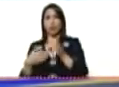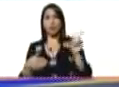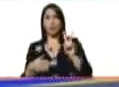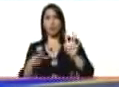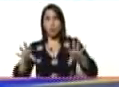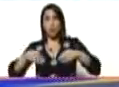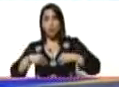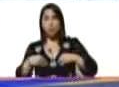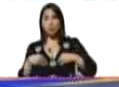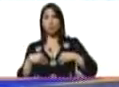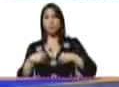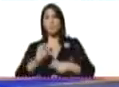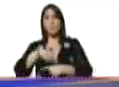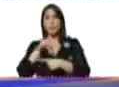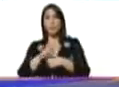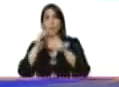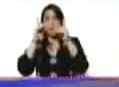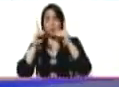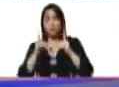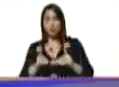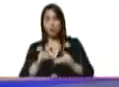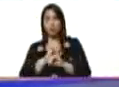decisión, así lo anuncio.